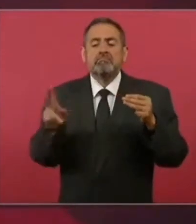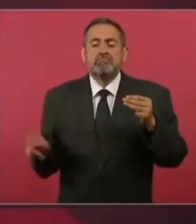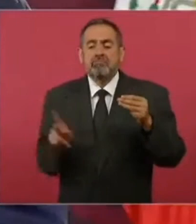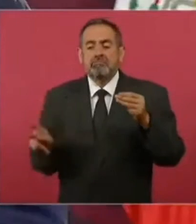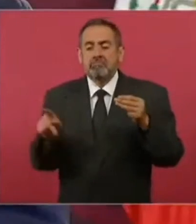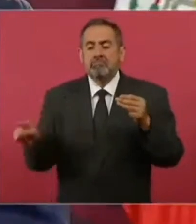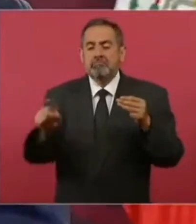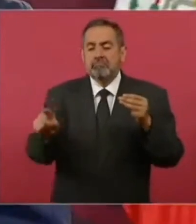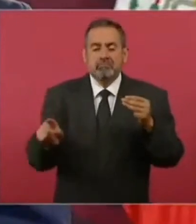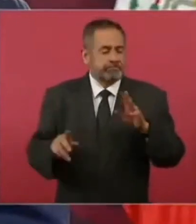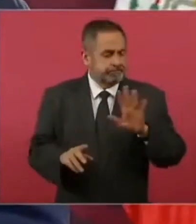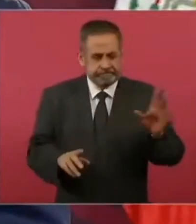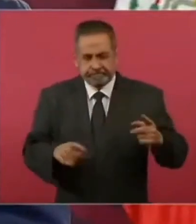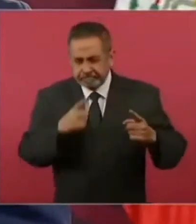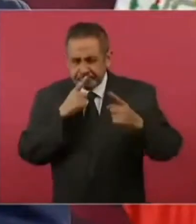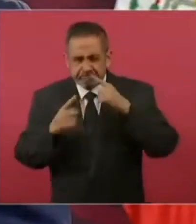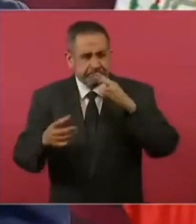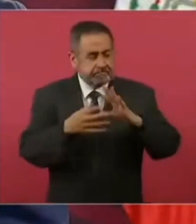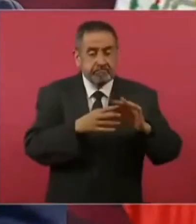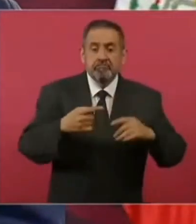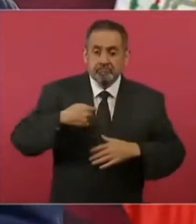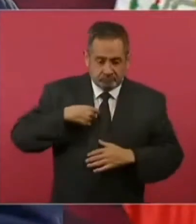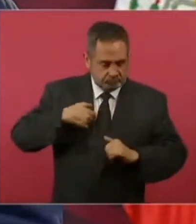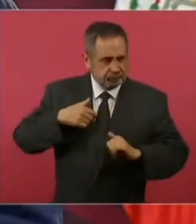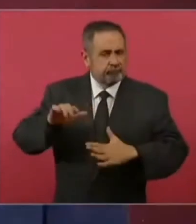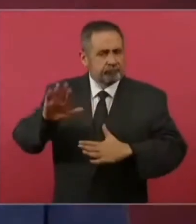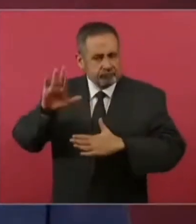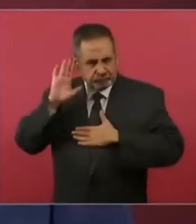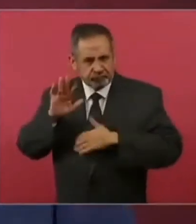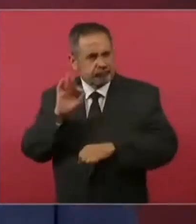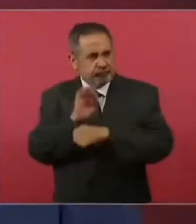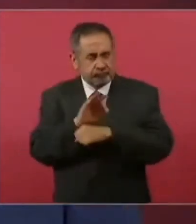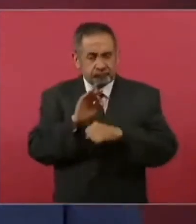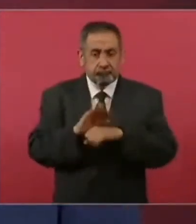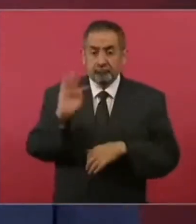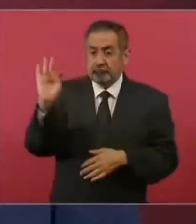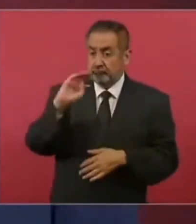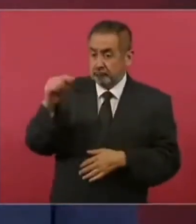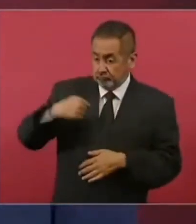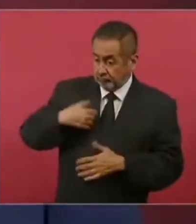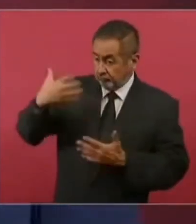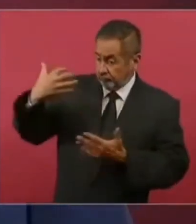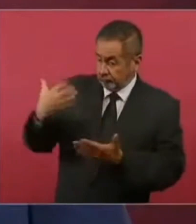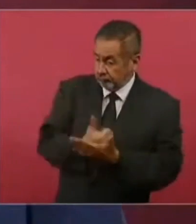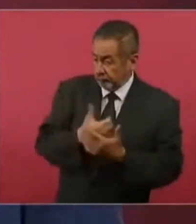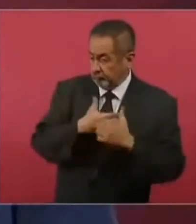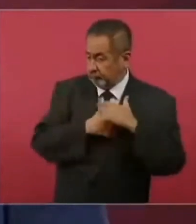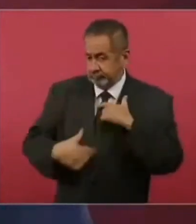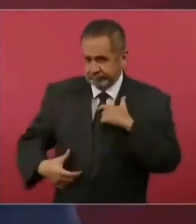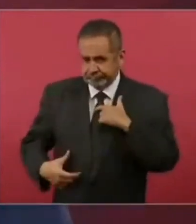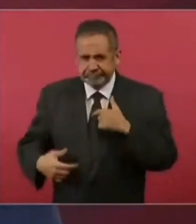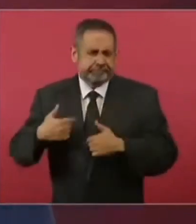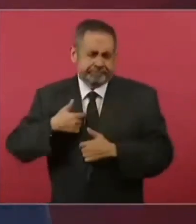Y se llevó a cabo una lucha y yo me comprometí que si ganábamos, bueno,